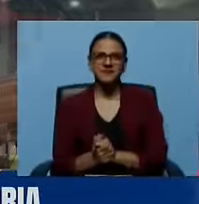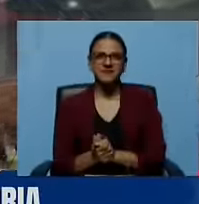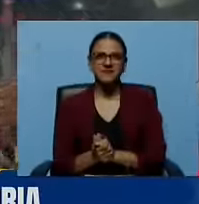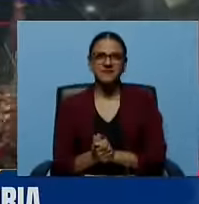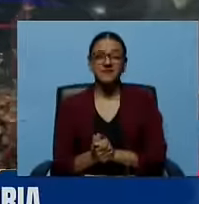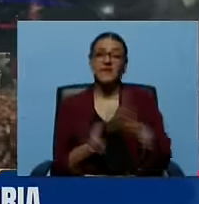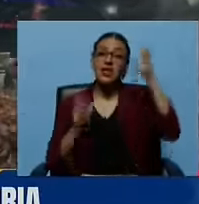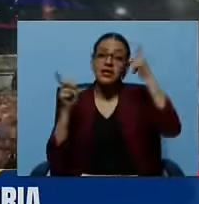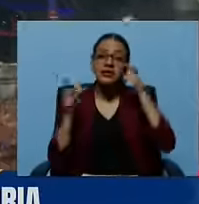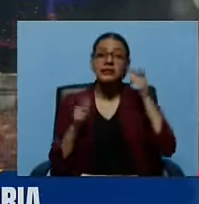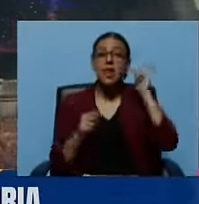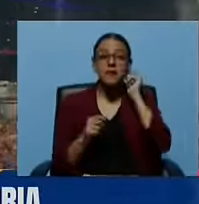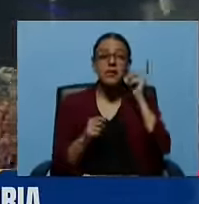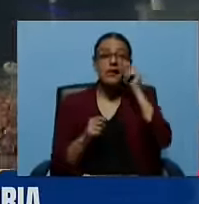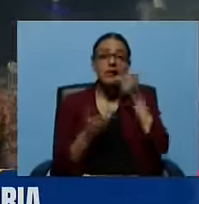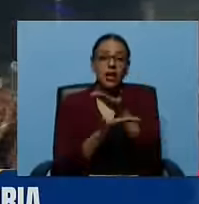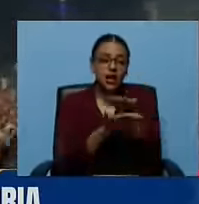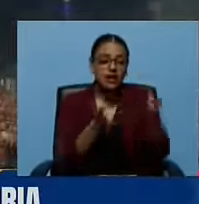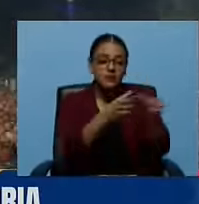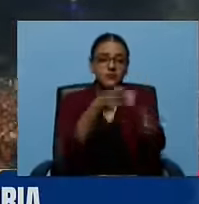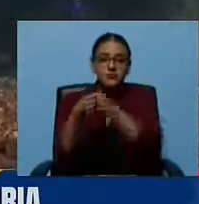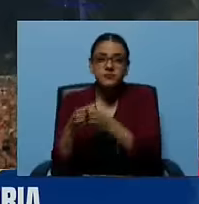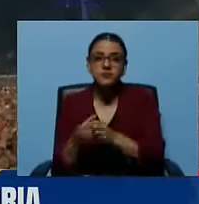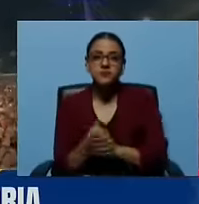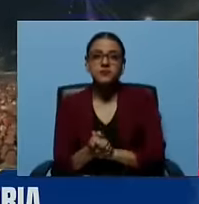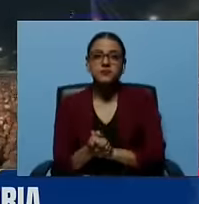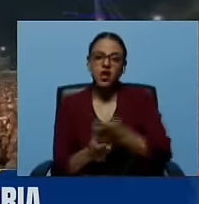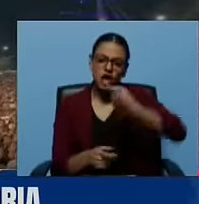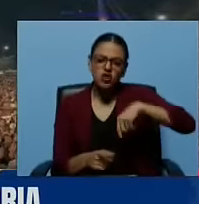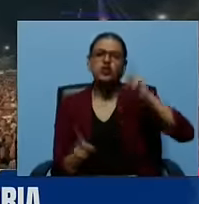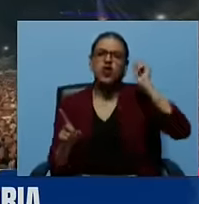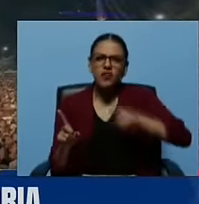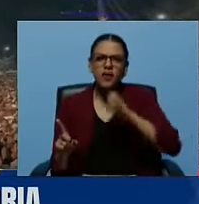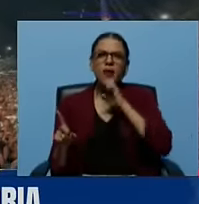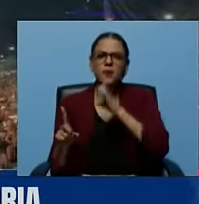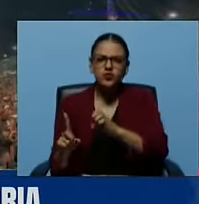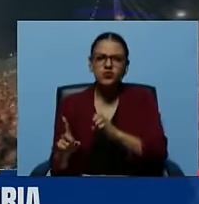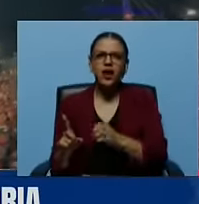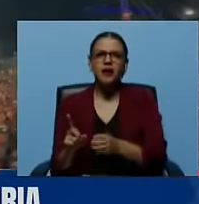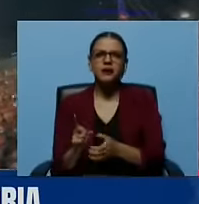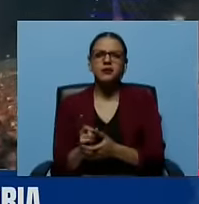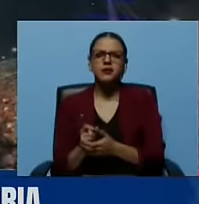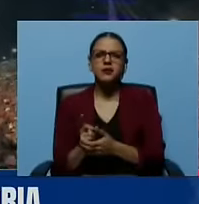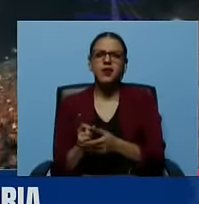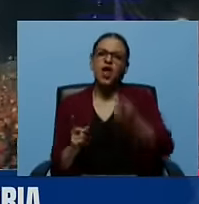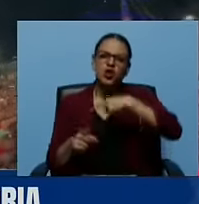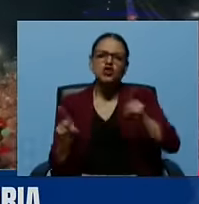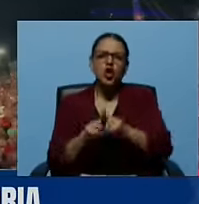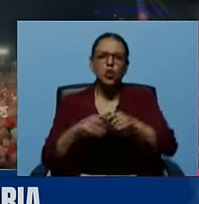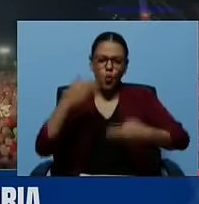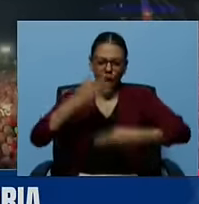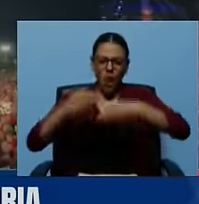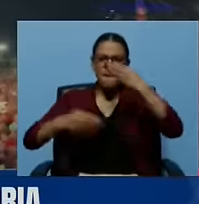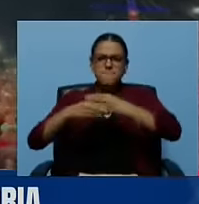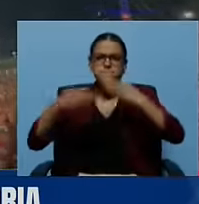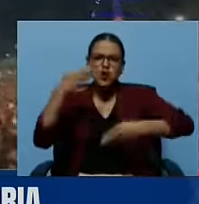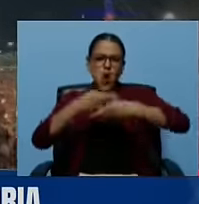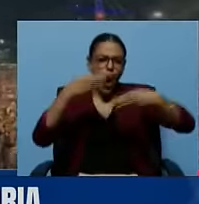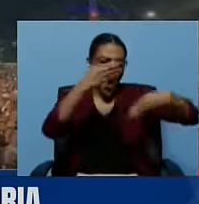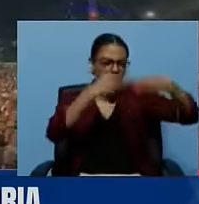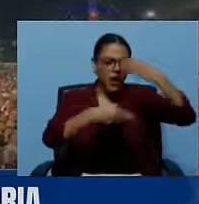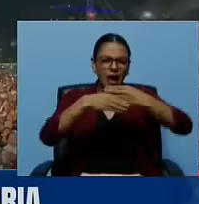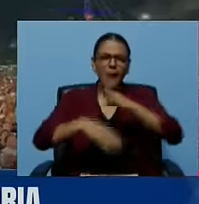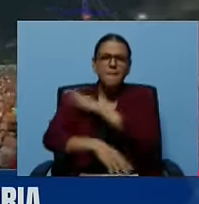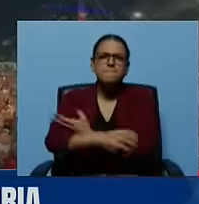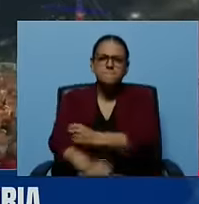las chavistas y los chavistas, tenemos que ser el bloque más poderoso